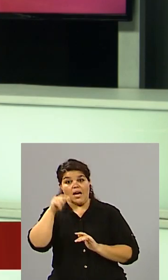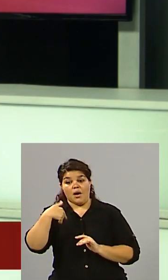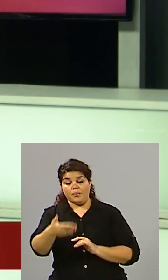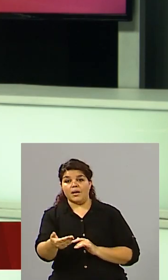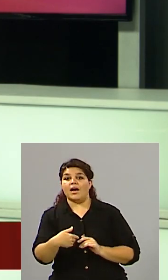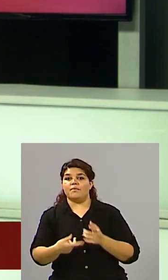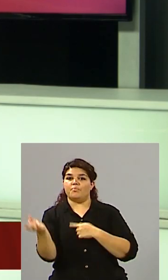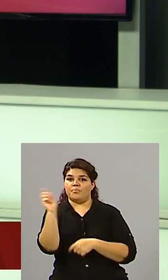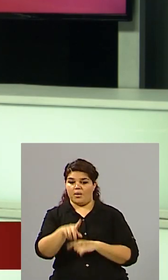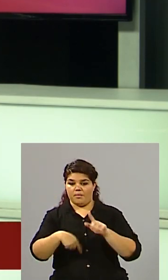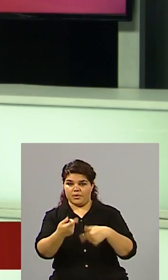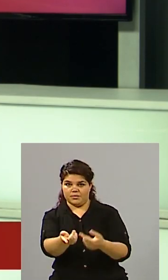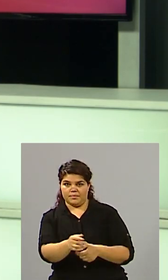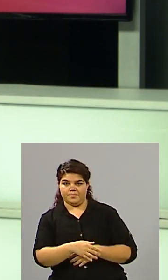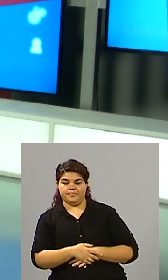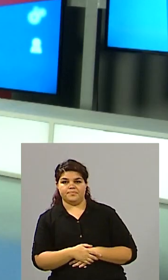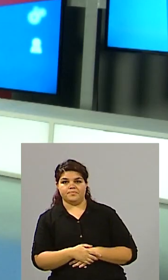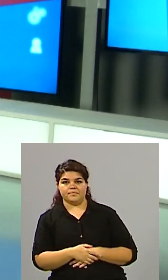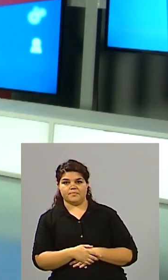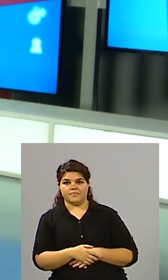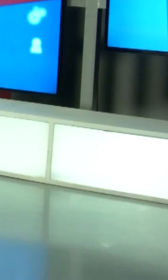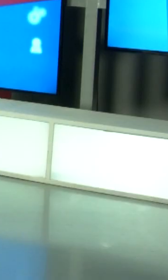No se muevan, esto es Chat Político.